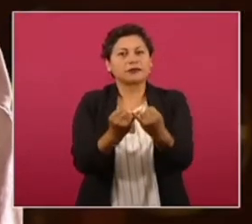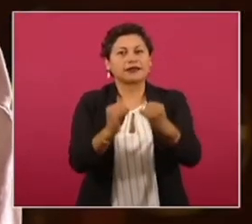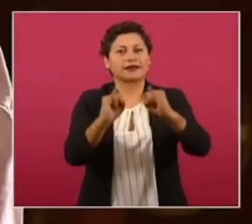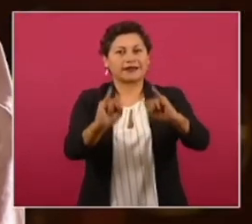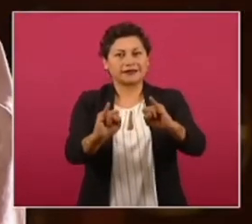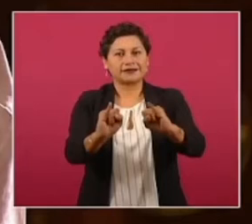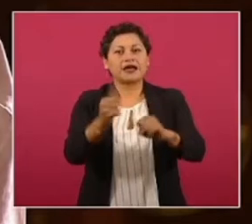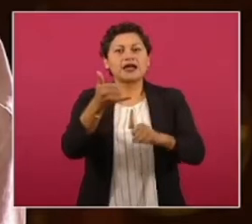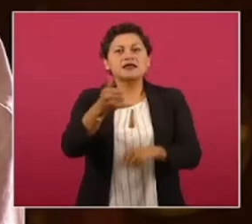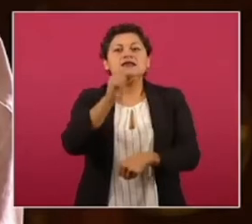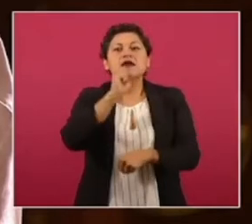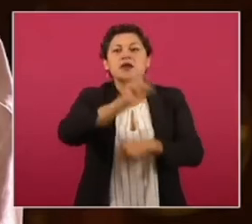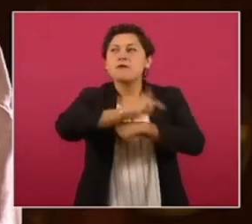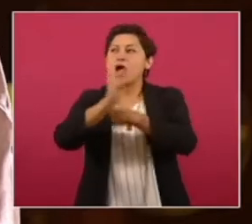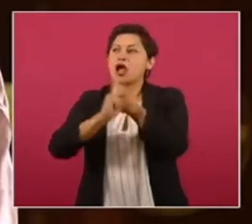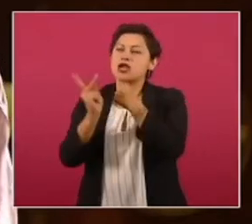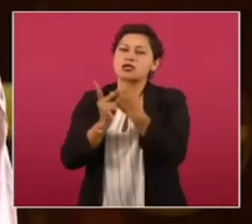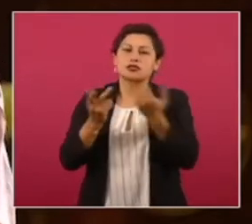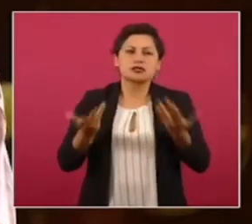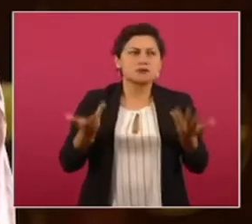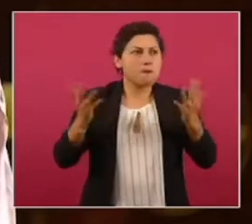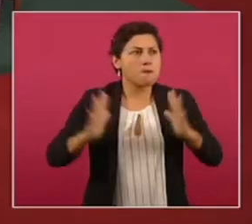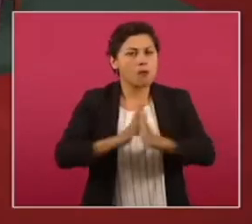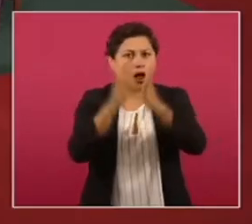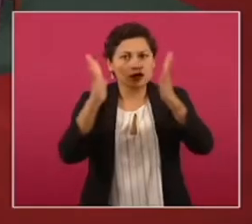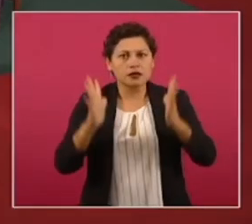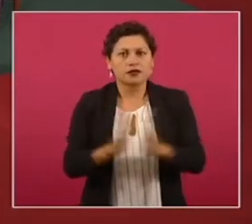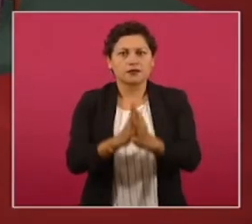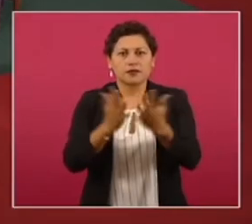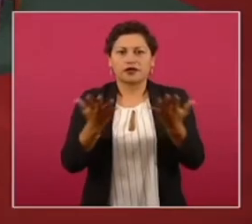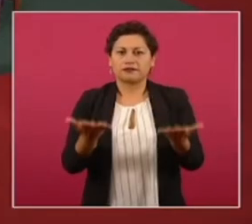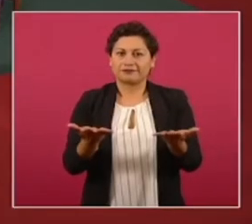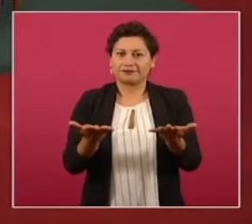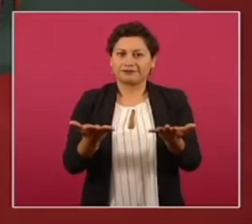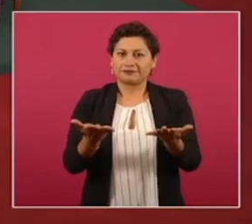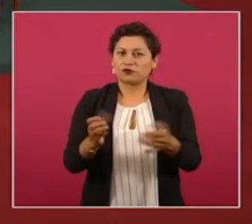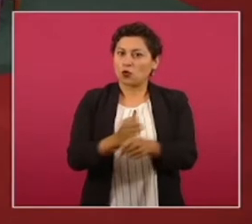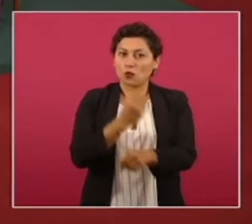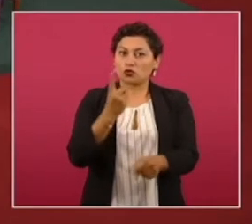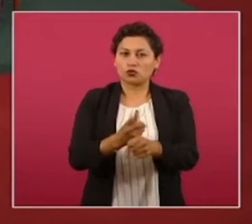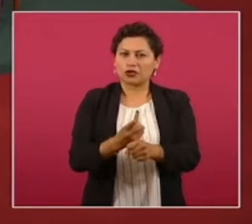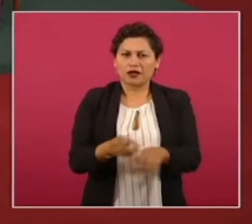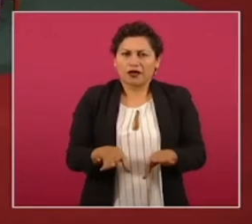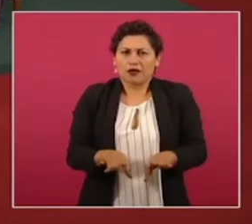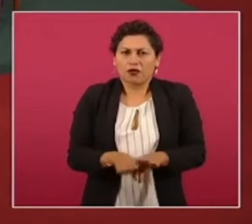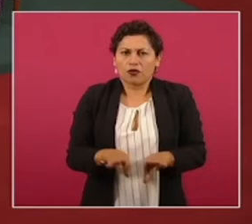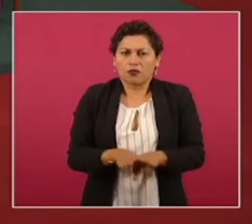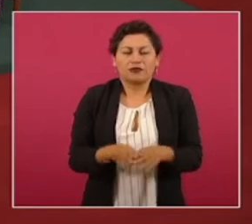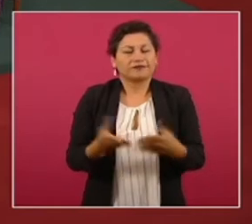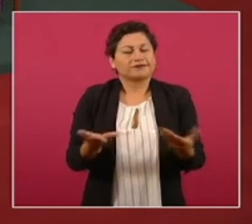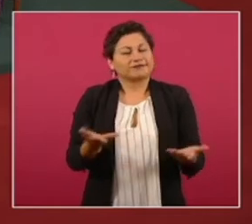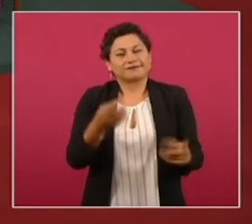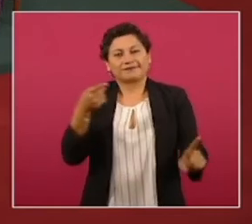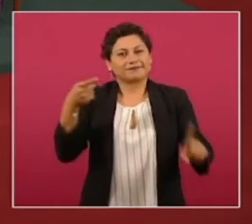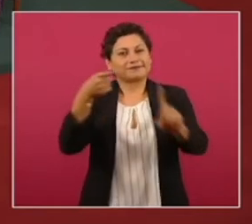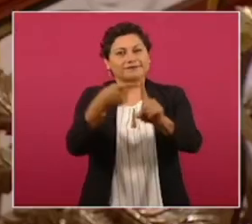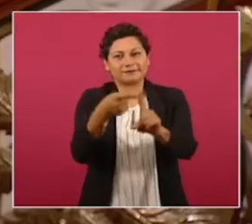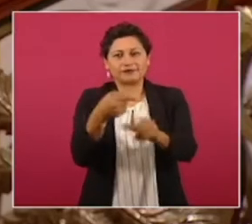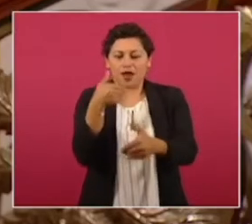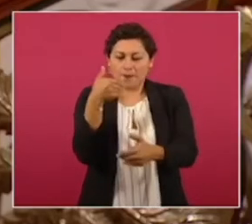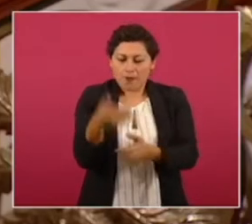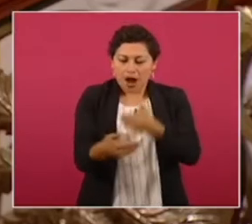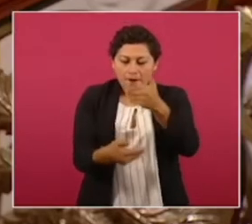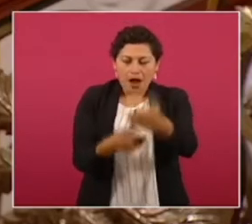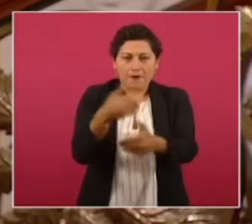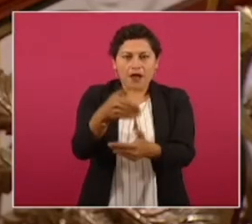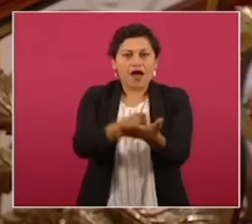las naciones. Esta oportunidad radica en seguir avanzando en la progresividad de los derechos,